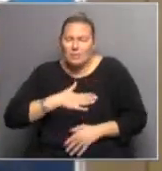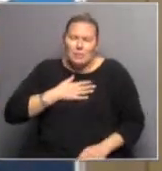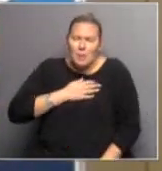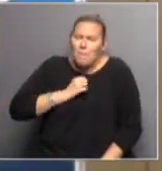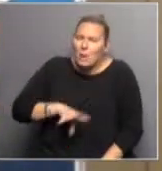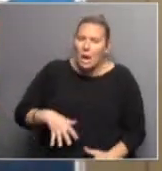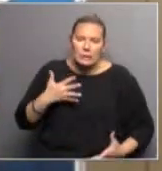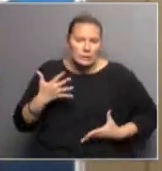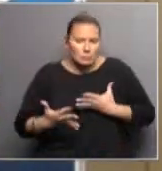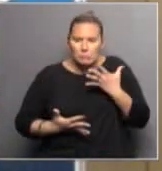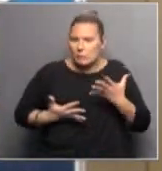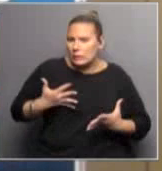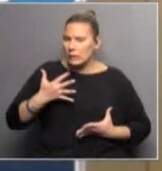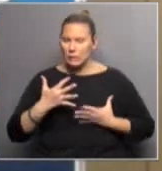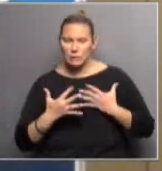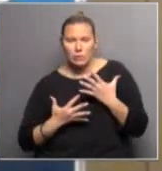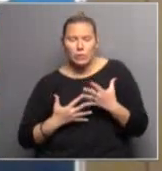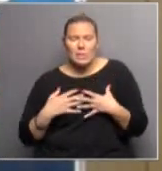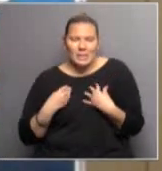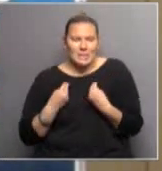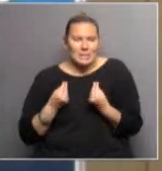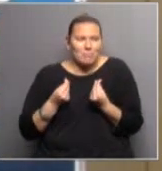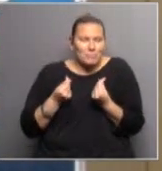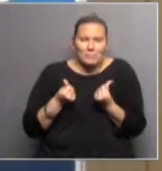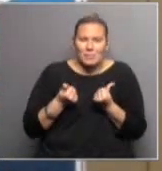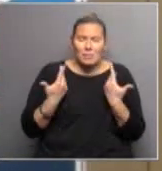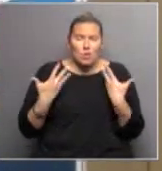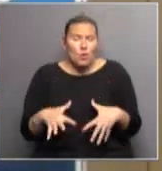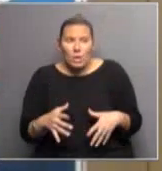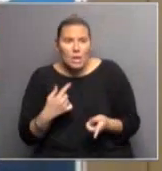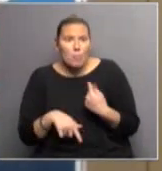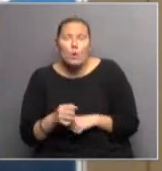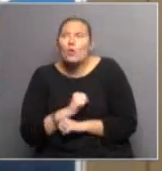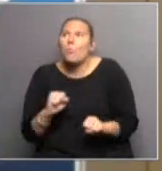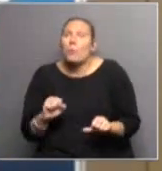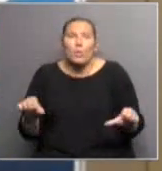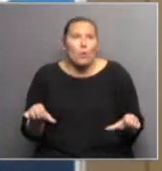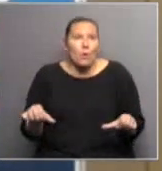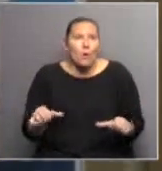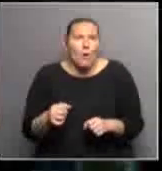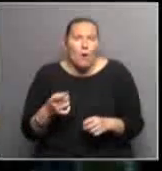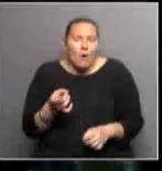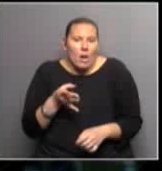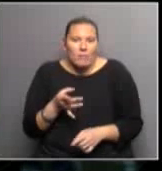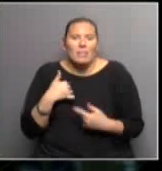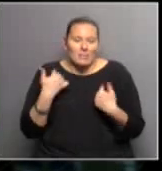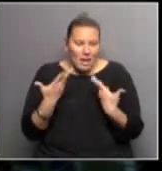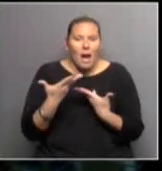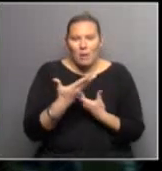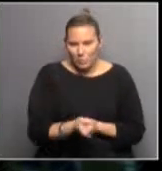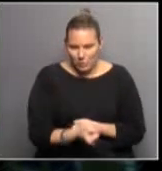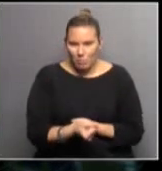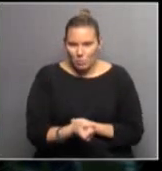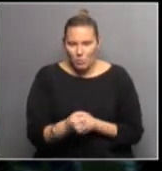sentís molesto, sentís que no querés hacer esto, pero no podés evitar hacerlo, nosotros te vamos a apoyar para que no lo